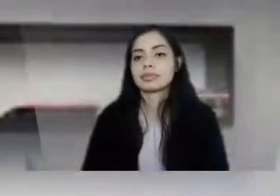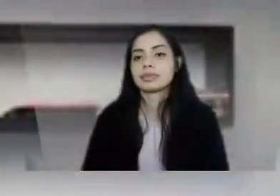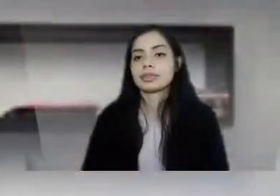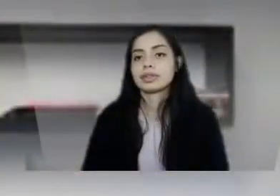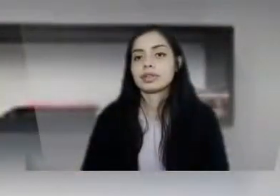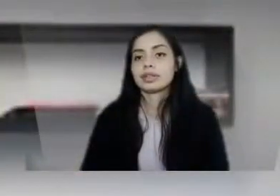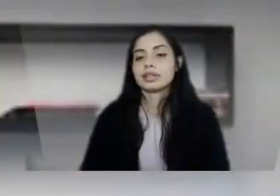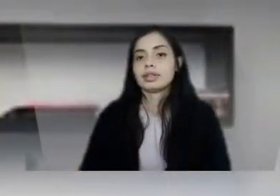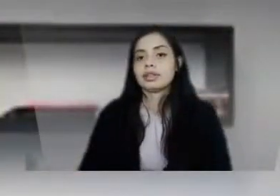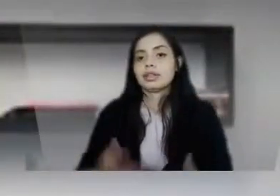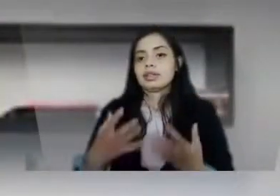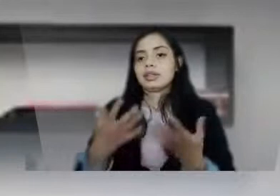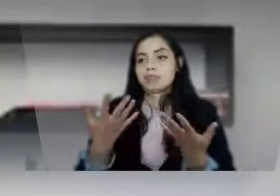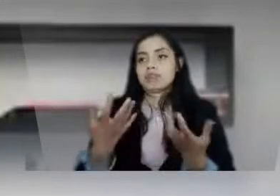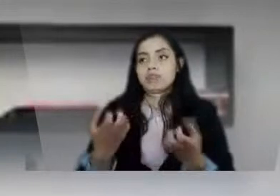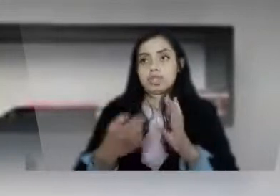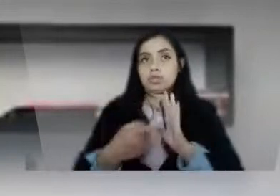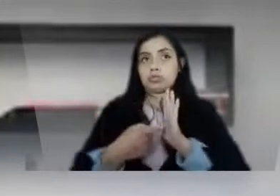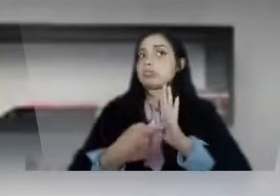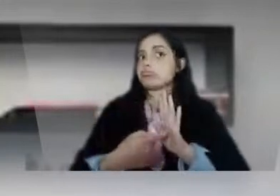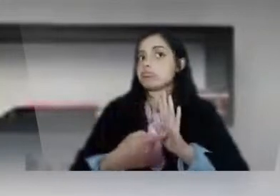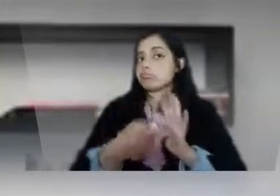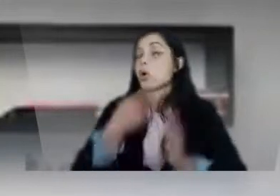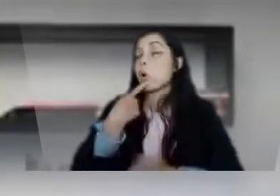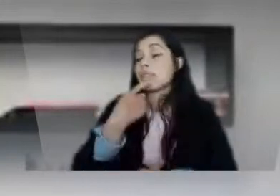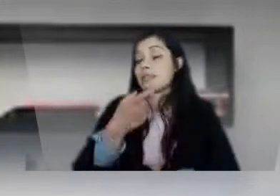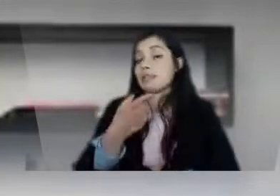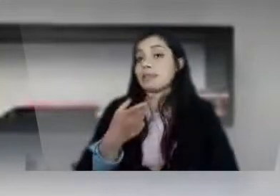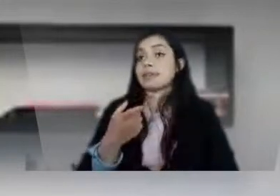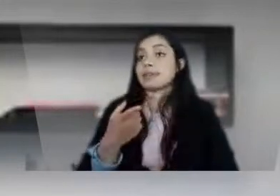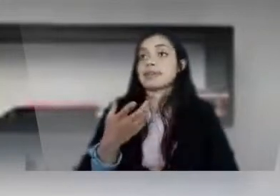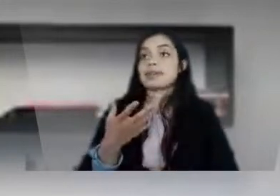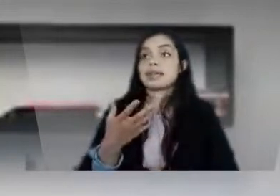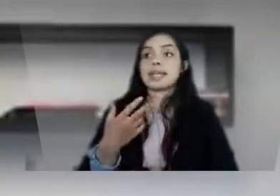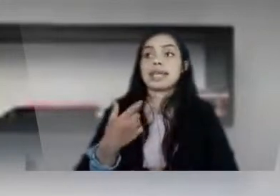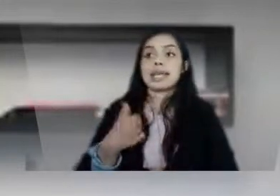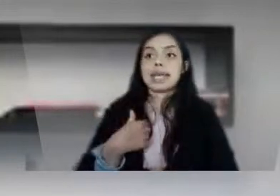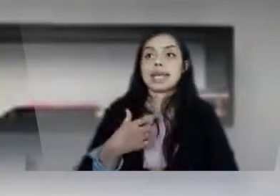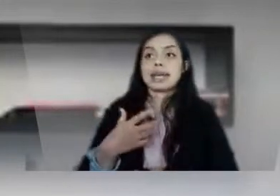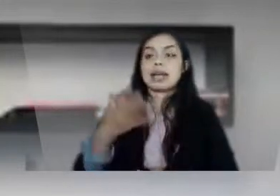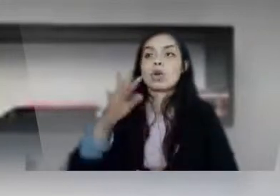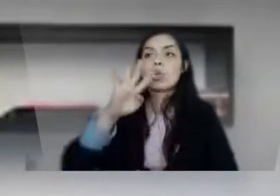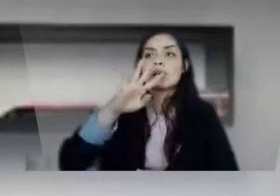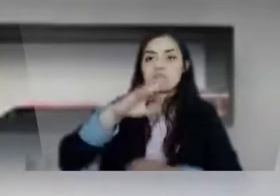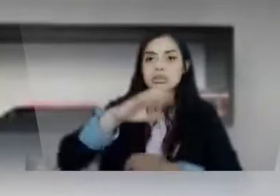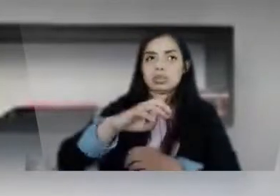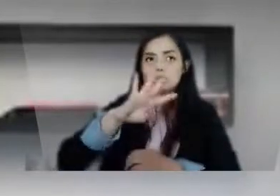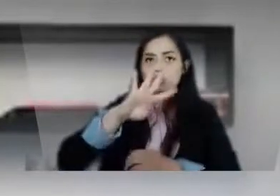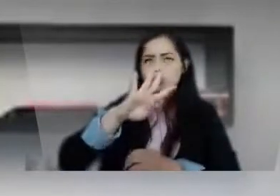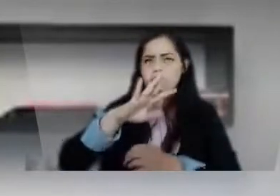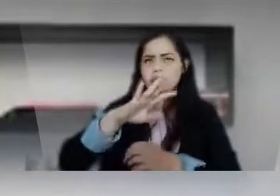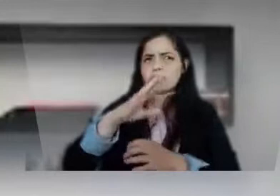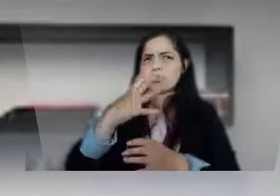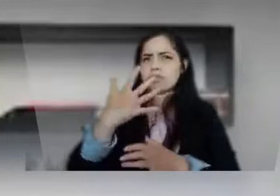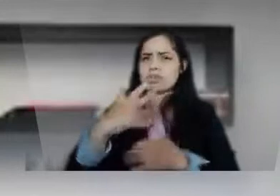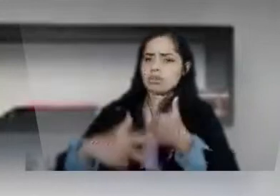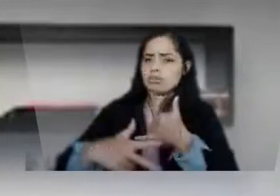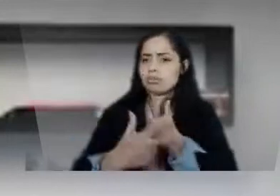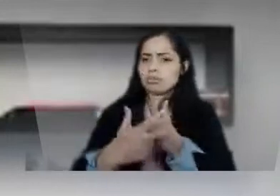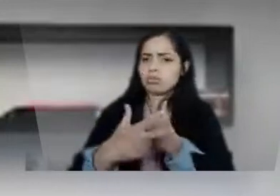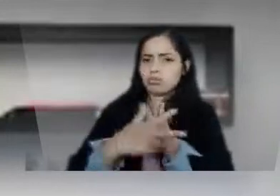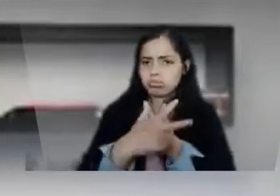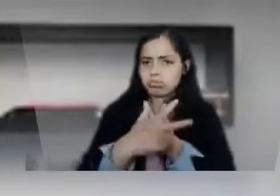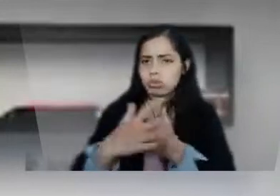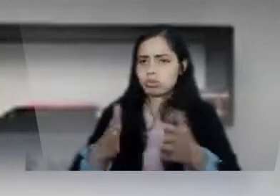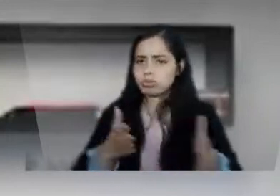de 37 desde que se inició este gran esfuerzo nacional. El Ministerio de Ciencia, Tecnología e Innovación ha puesto a disposición